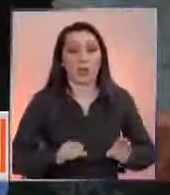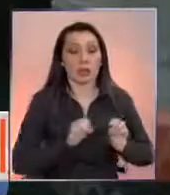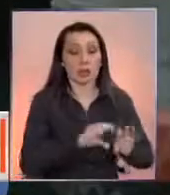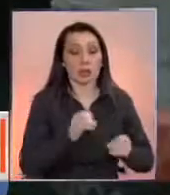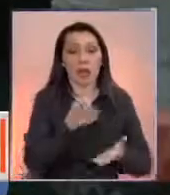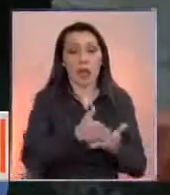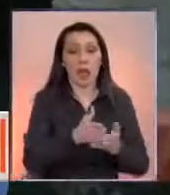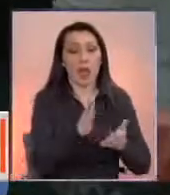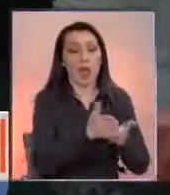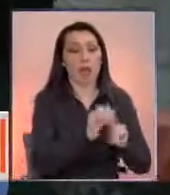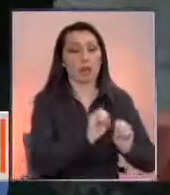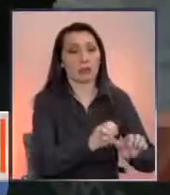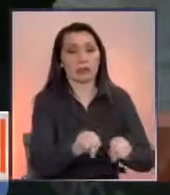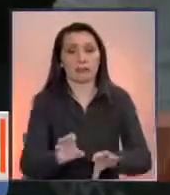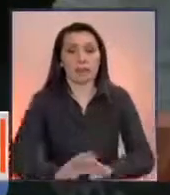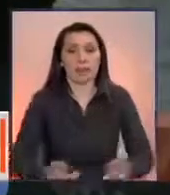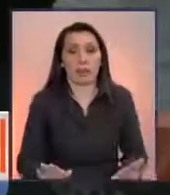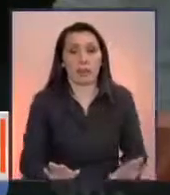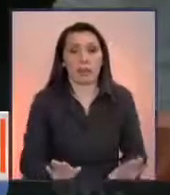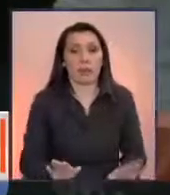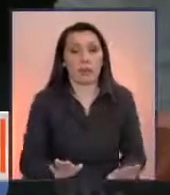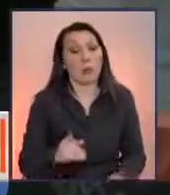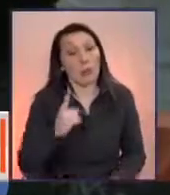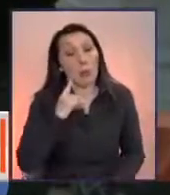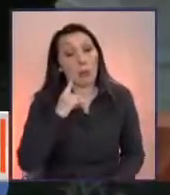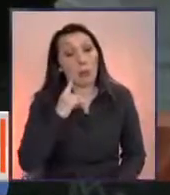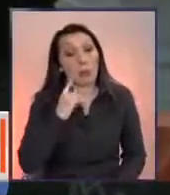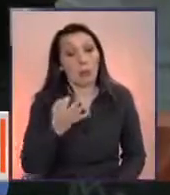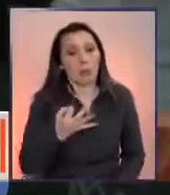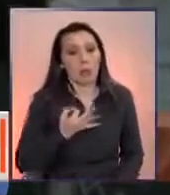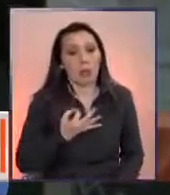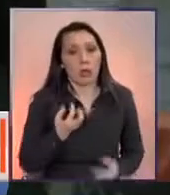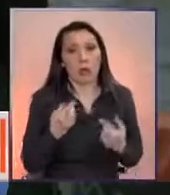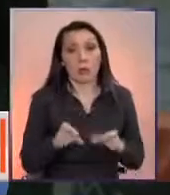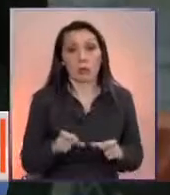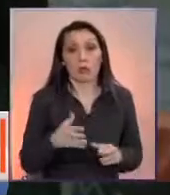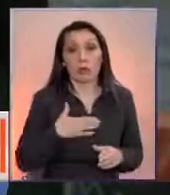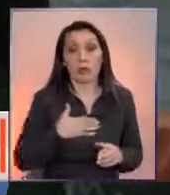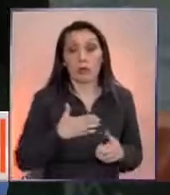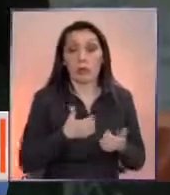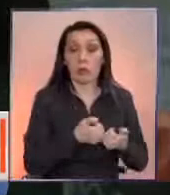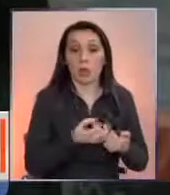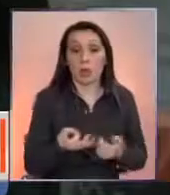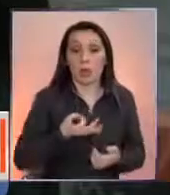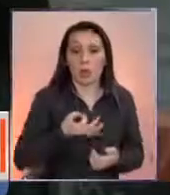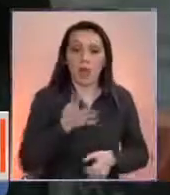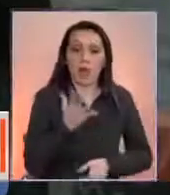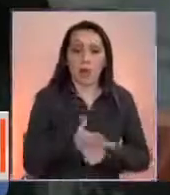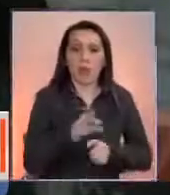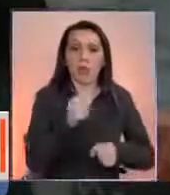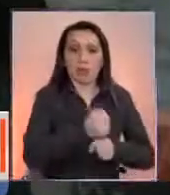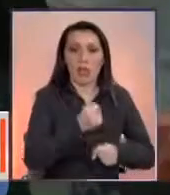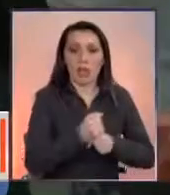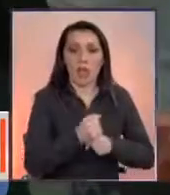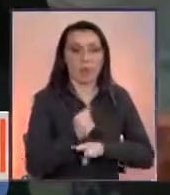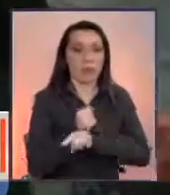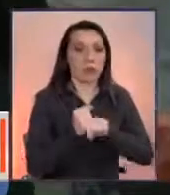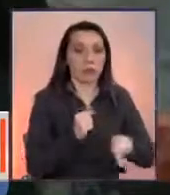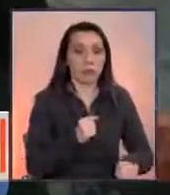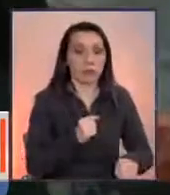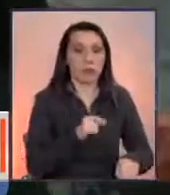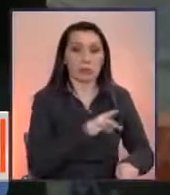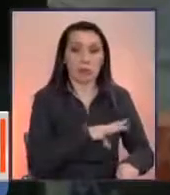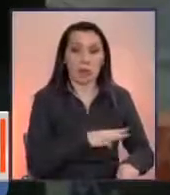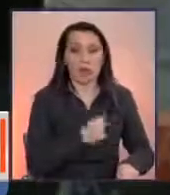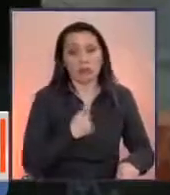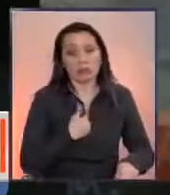clases en colegios, y me surgió la oportunidad por mi chico, que me dijo que había encontrado trabajo aquí de lo suyo, y dije,